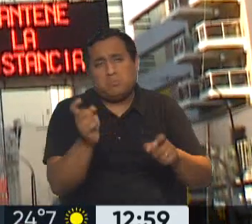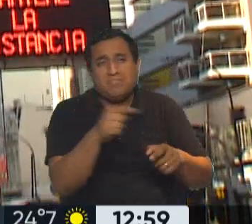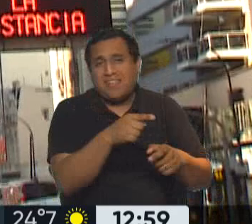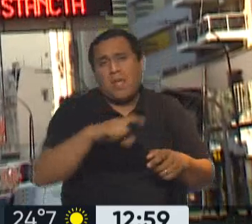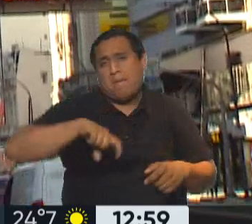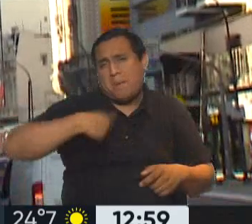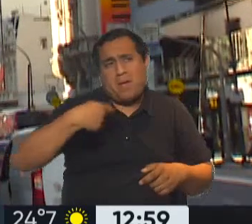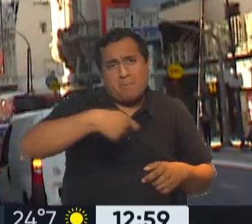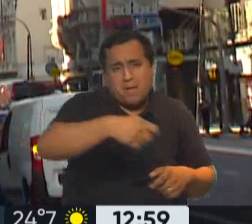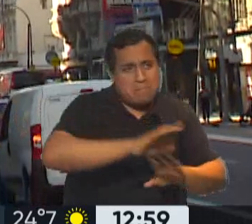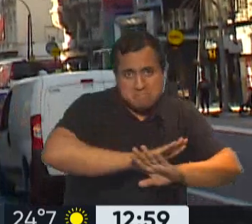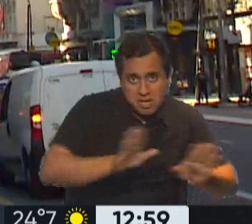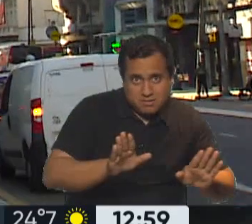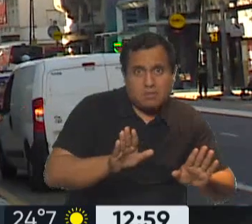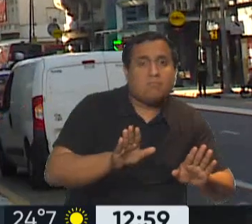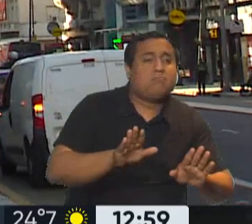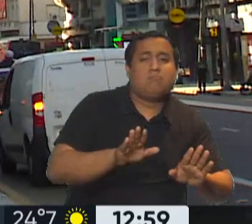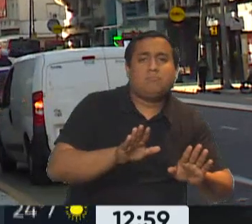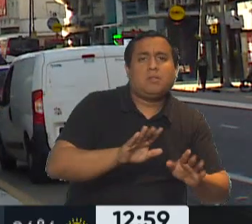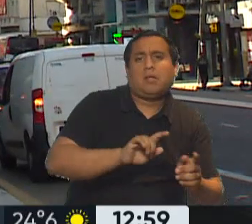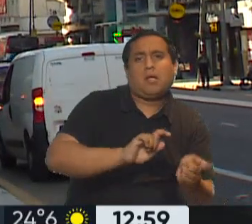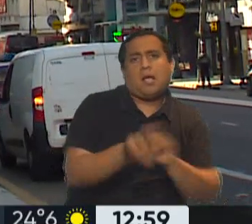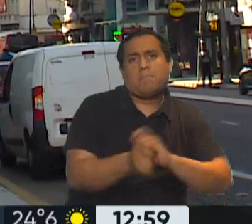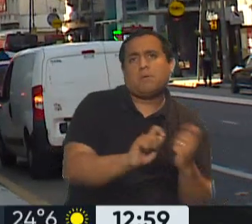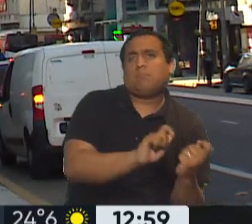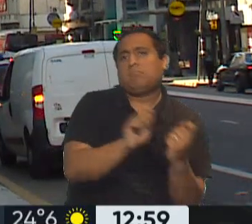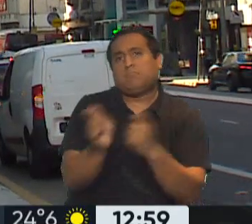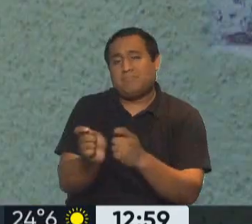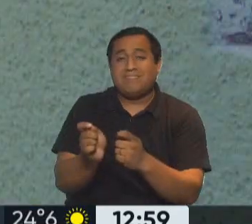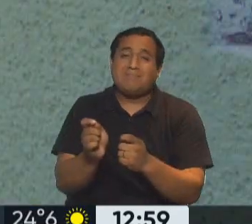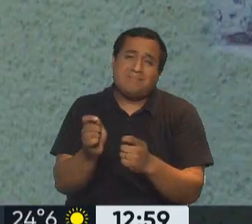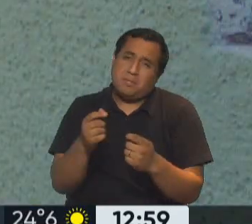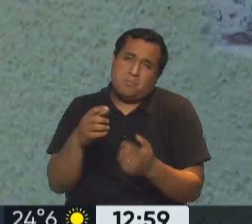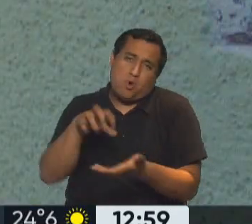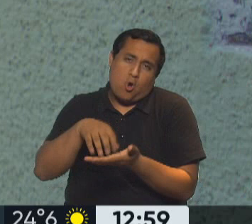tener prepagas y pasa a la salud